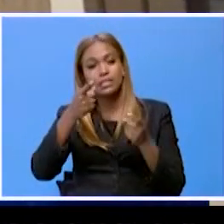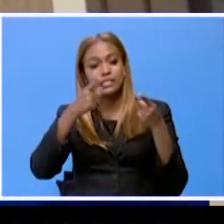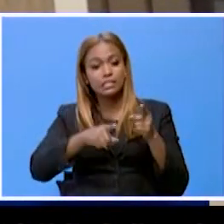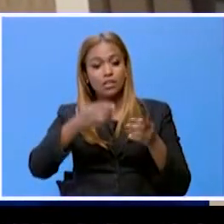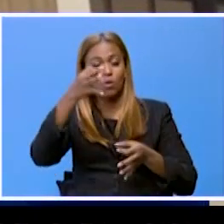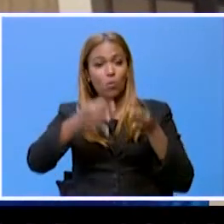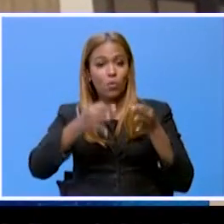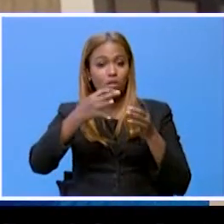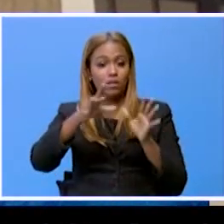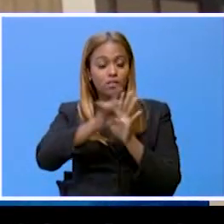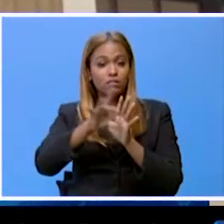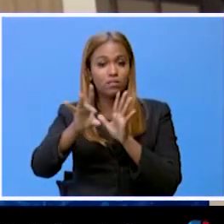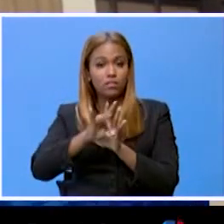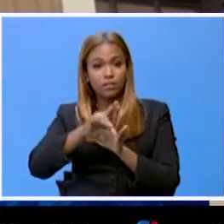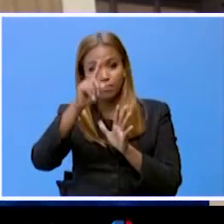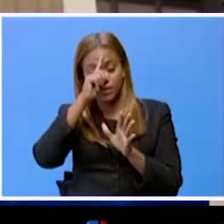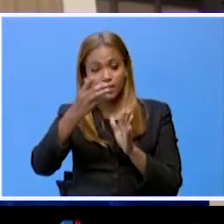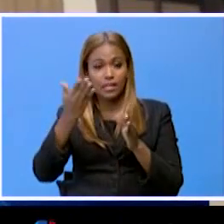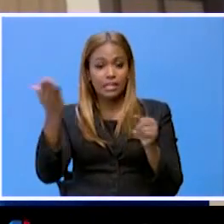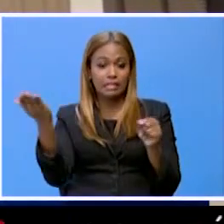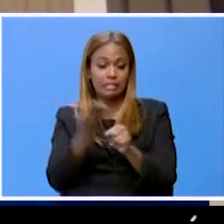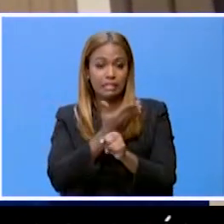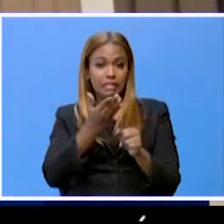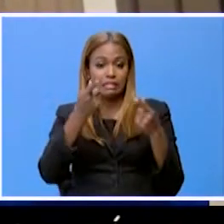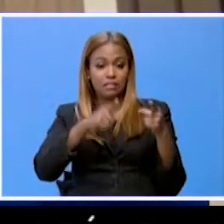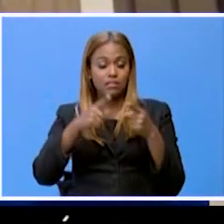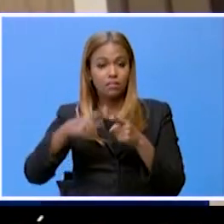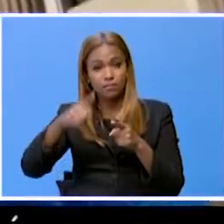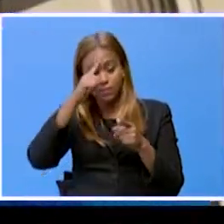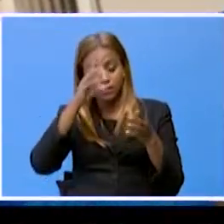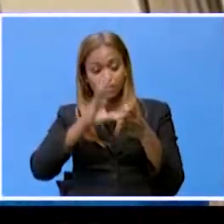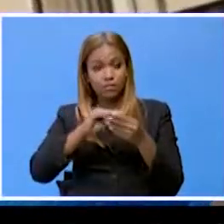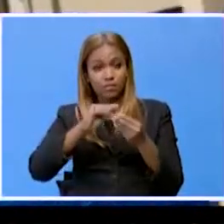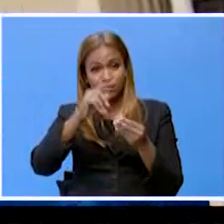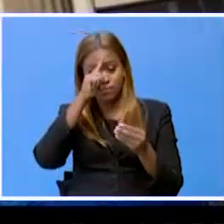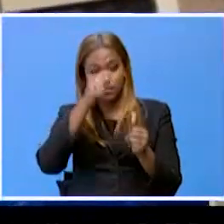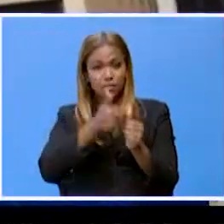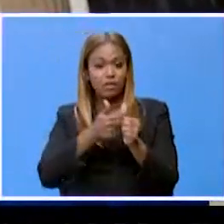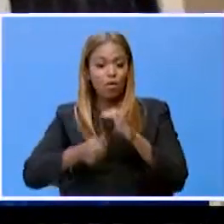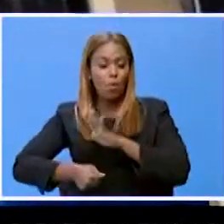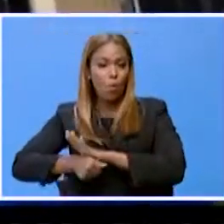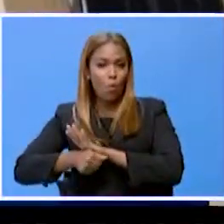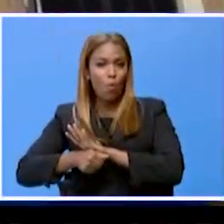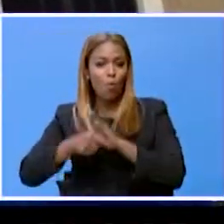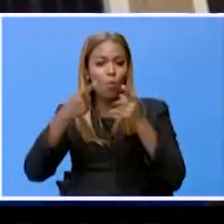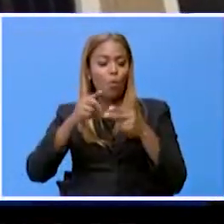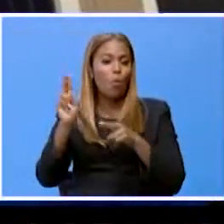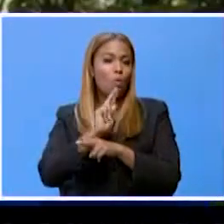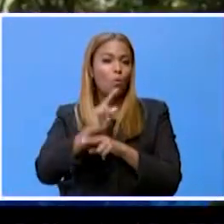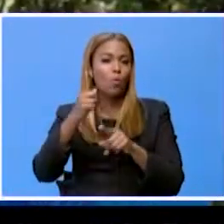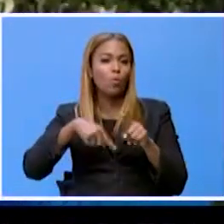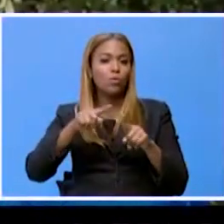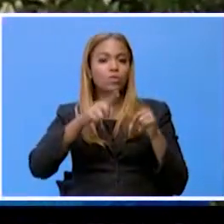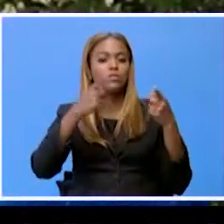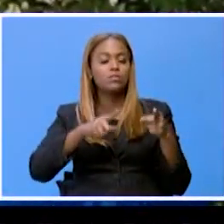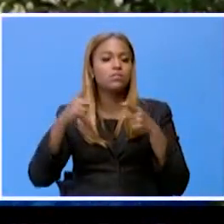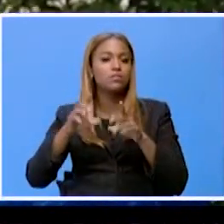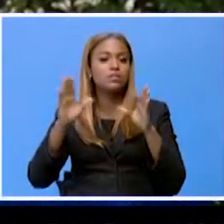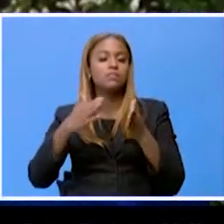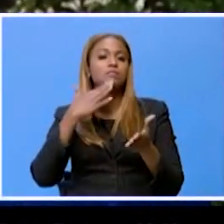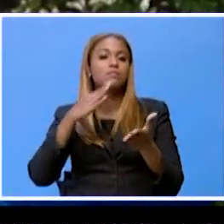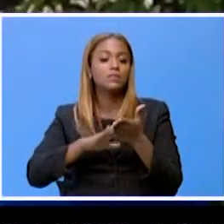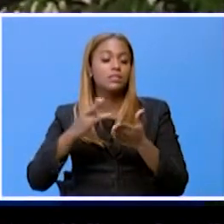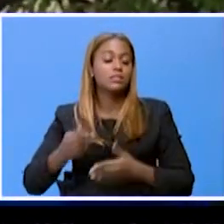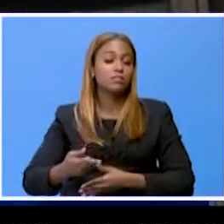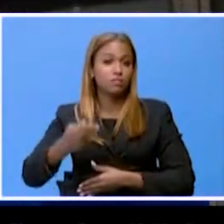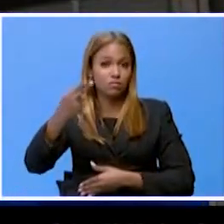enjuiciamiento selectivo hasta el descargo de casos en medio de alegaciones de soborno, usualmente cuando se trataban de casos de corrupción de